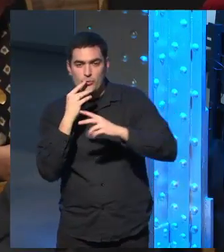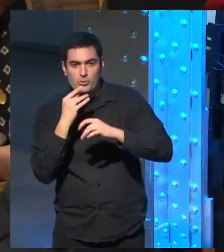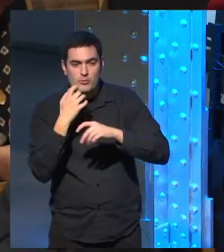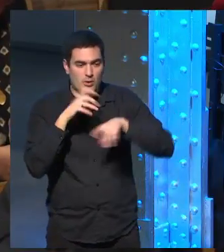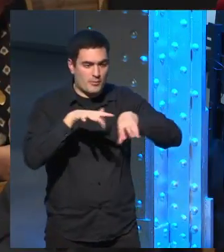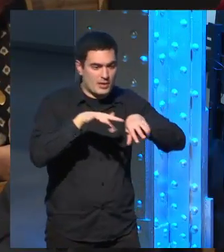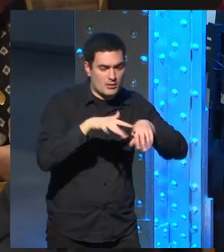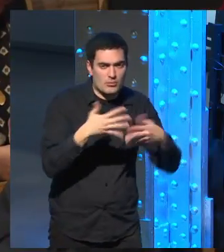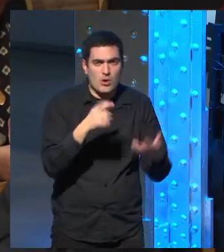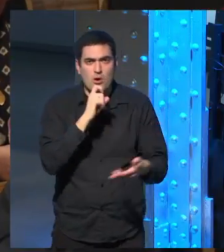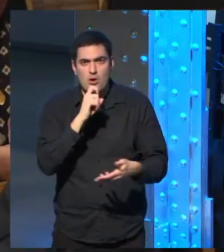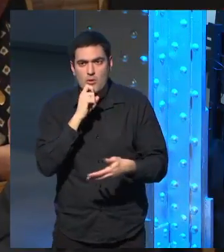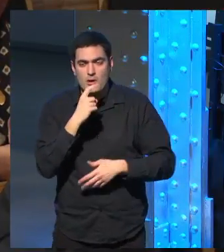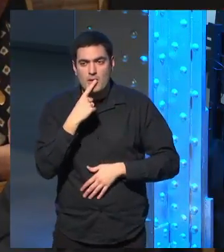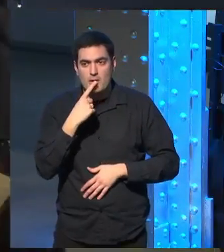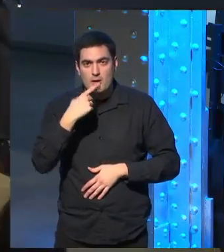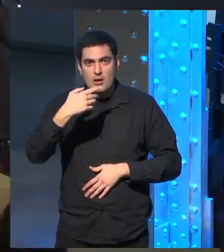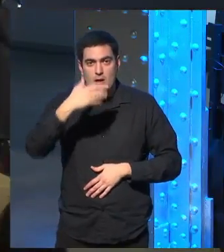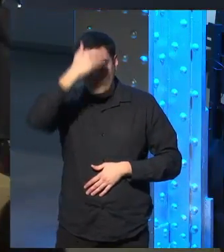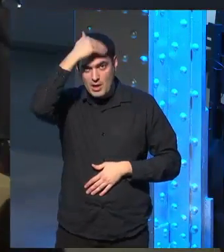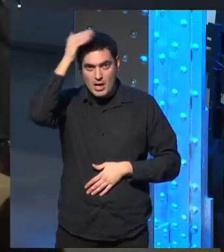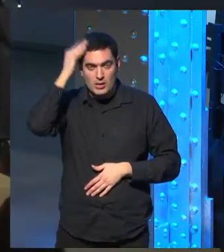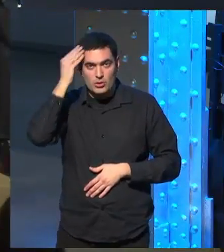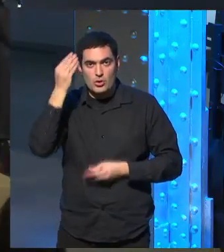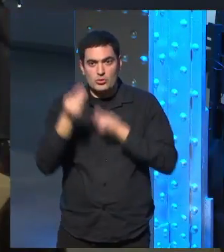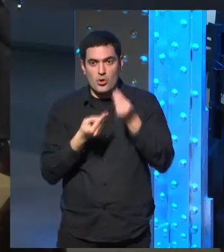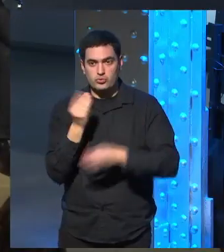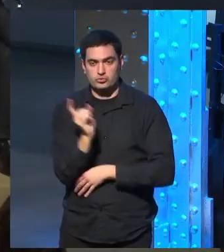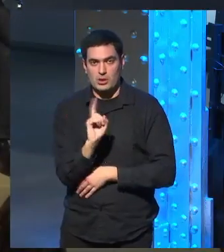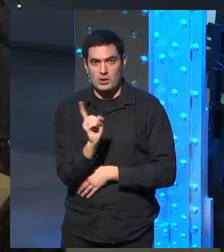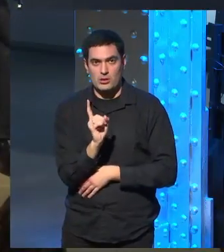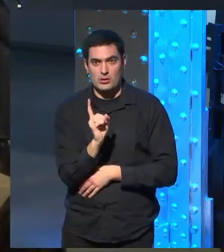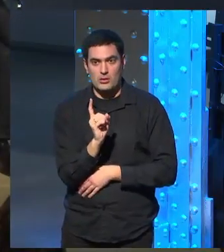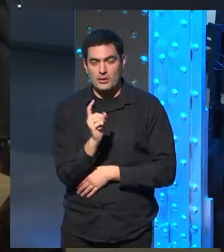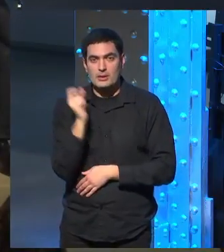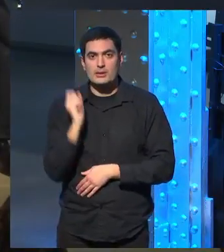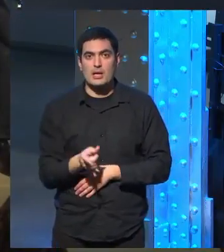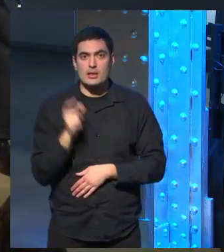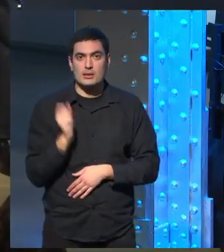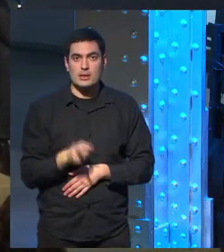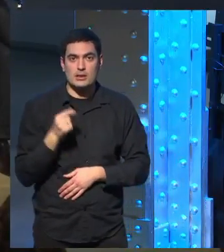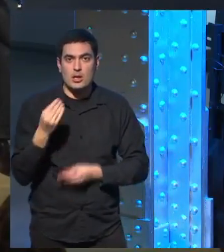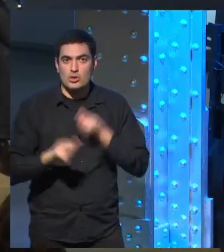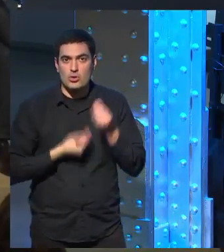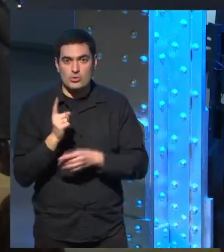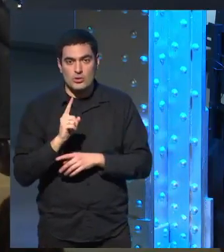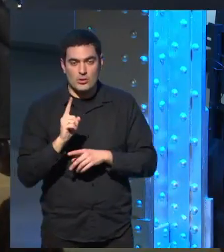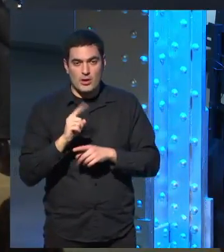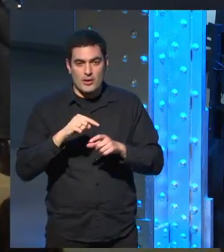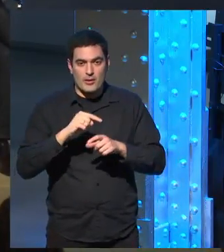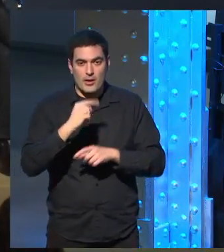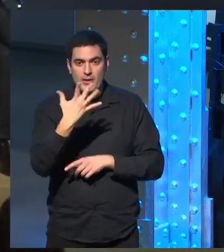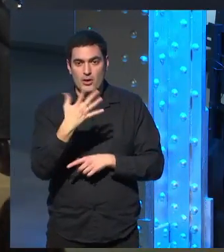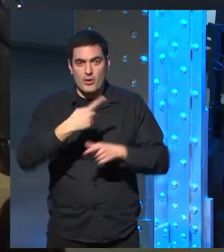el piano? Lo que pasa es que en el tercero de Bartók él no utiliza con tanta frecuencia todos los círculos axiales, los